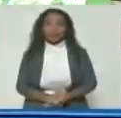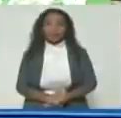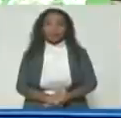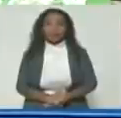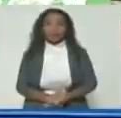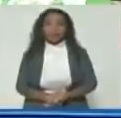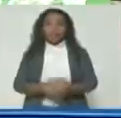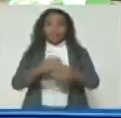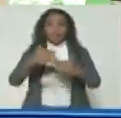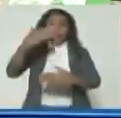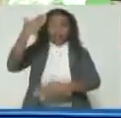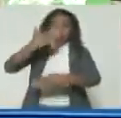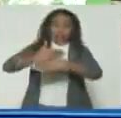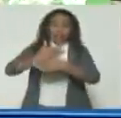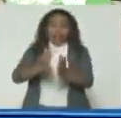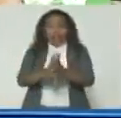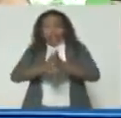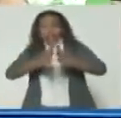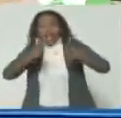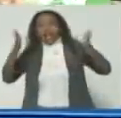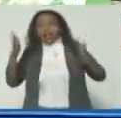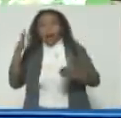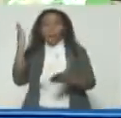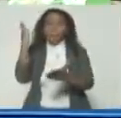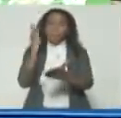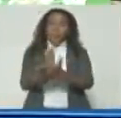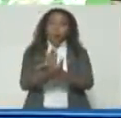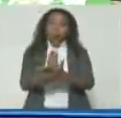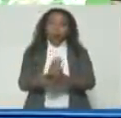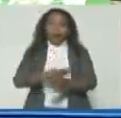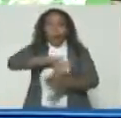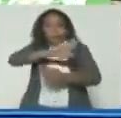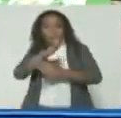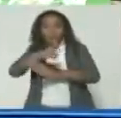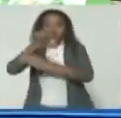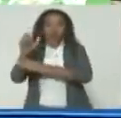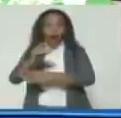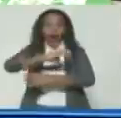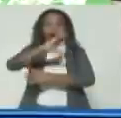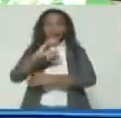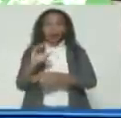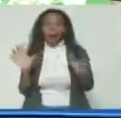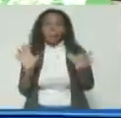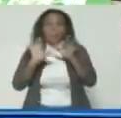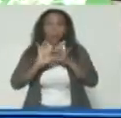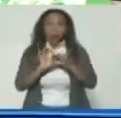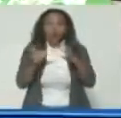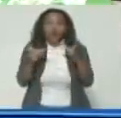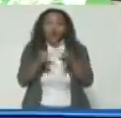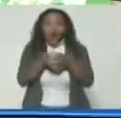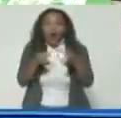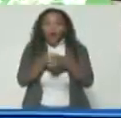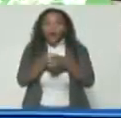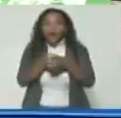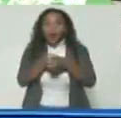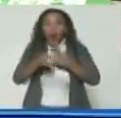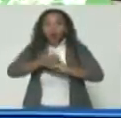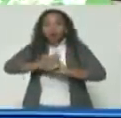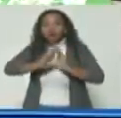Ese muro grande, gigantesco, que nos separa el mar Caribe y que se une con el complejo